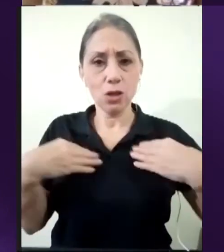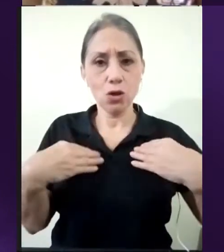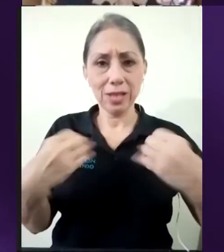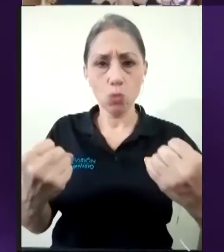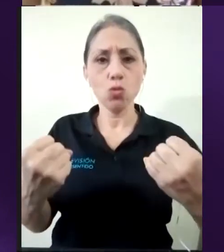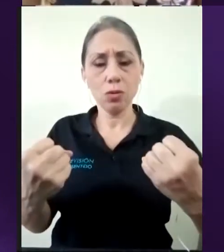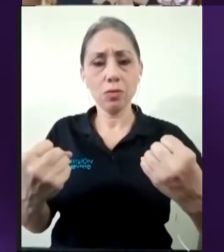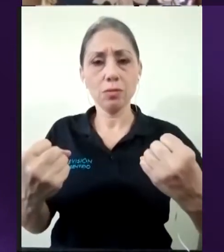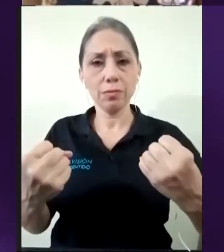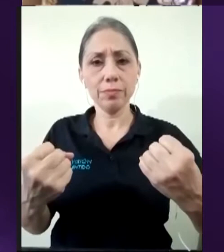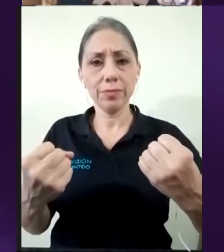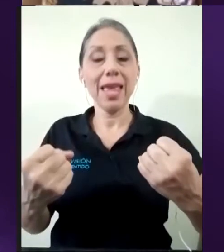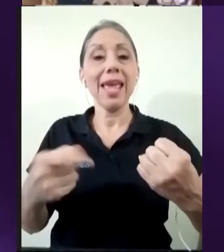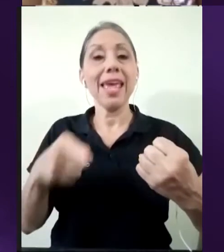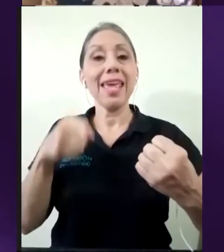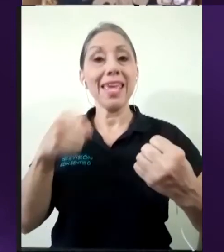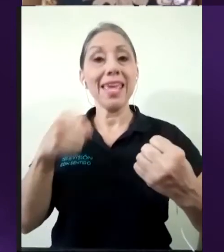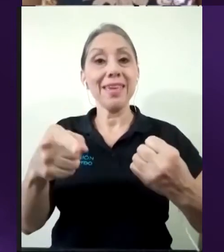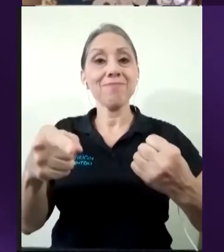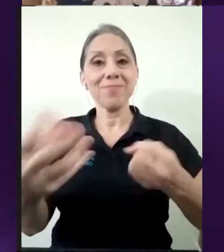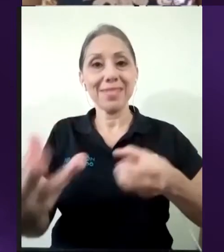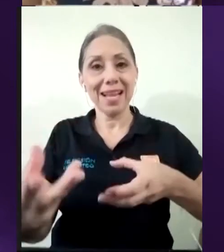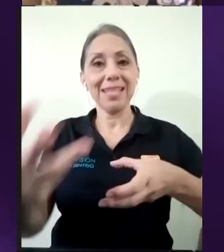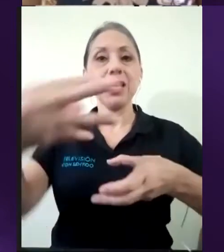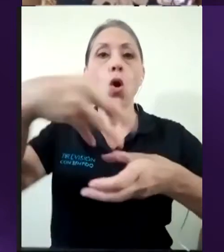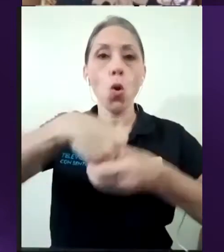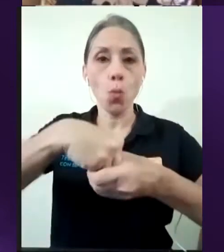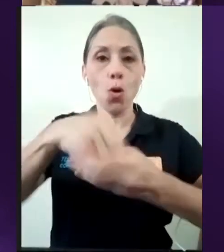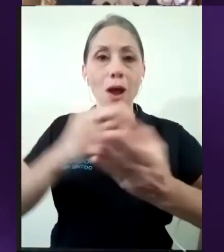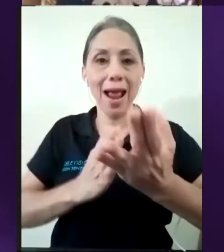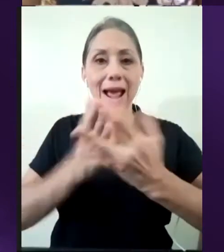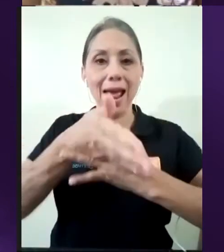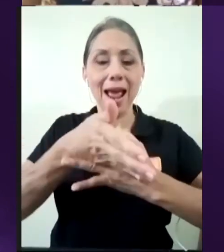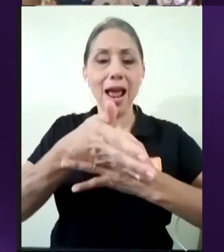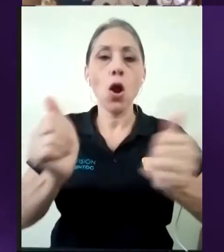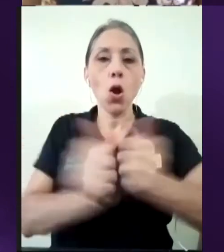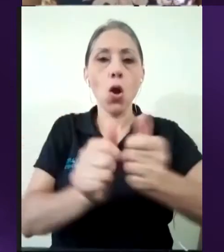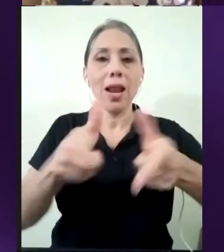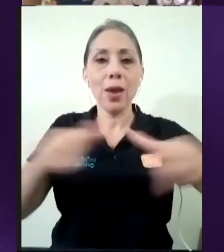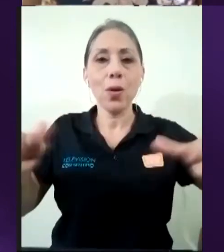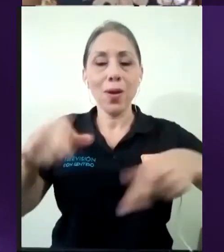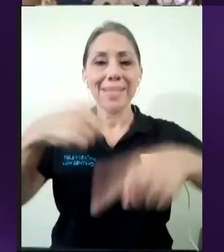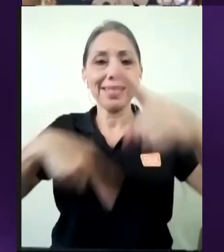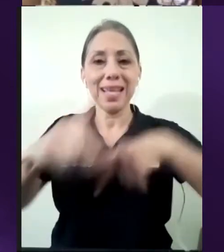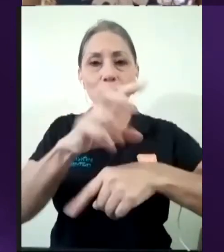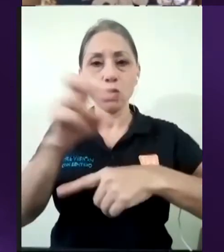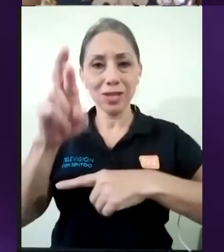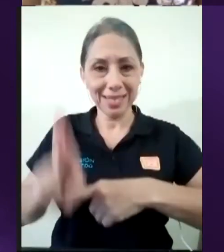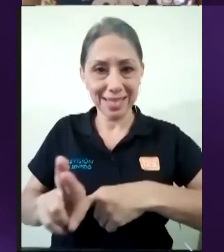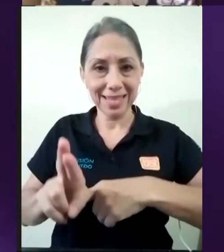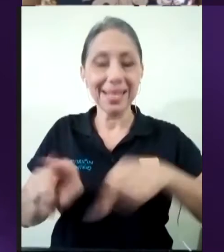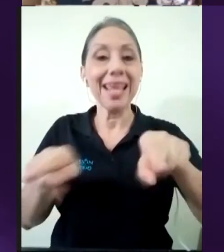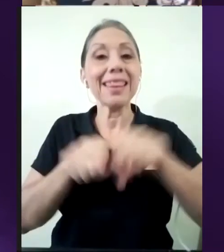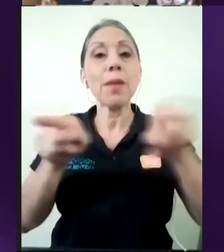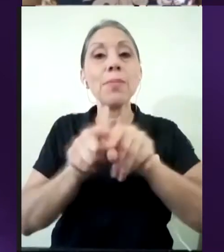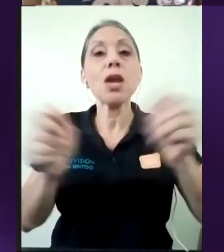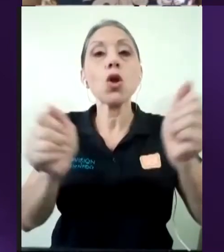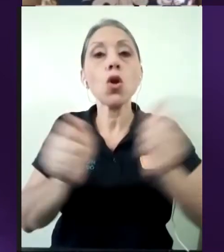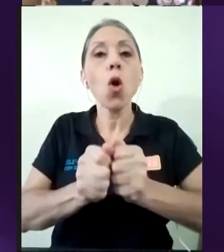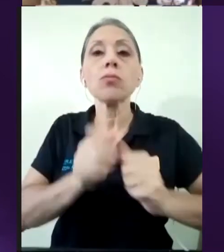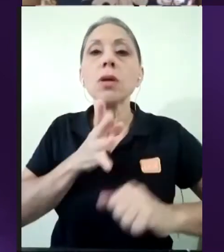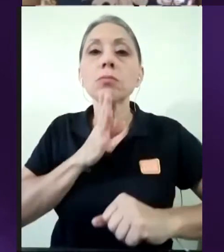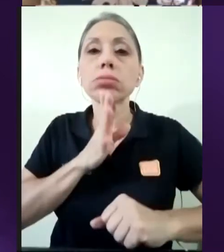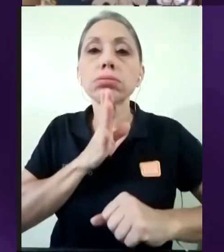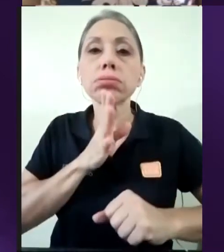les incorporó la accesibilidad del lenguaje de señas costarricense y la audiodescripción. Pero